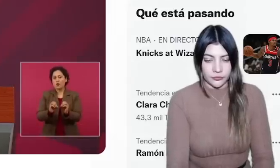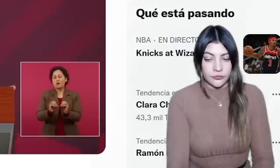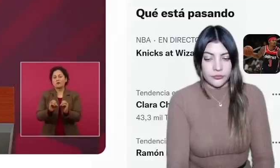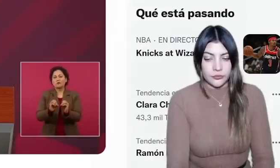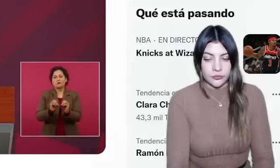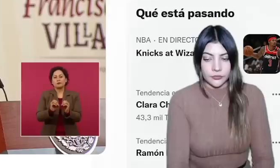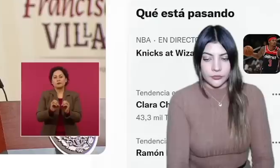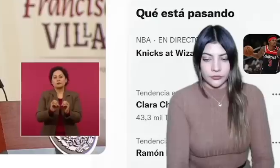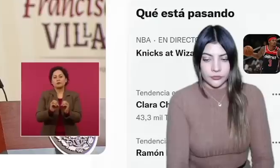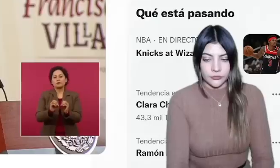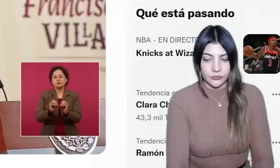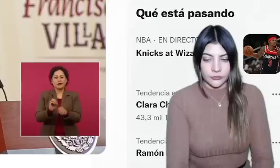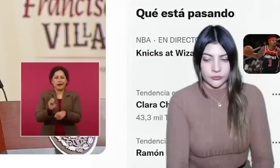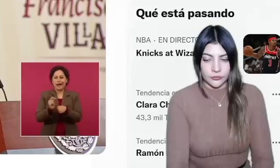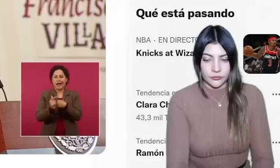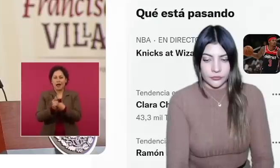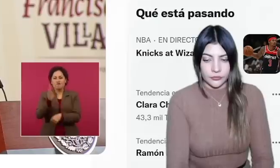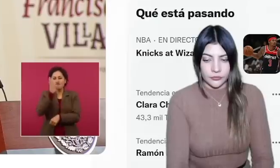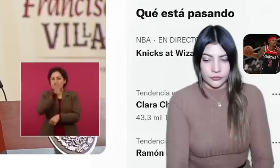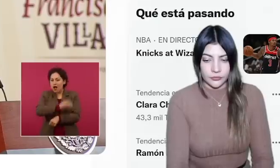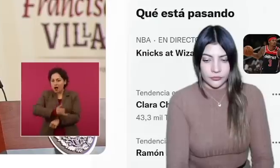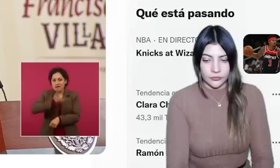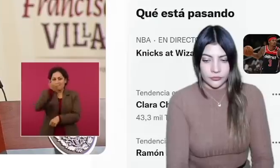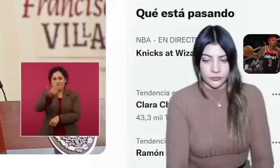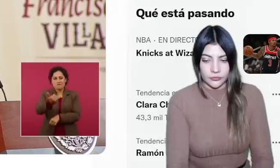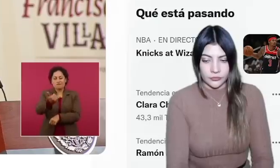acto premeditado,